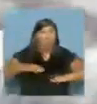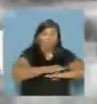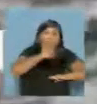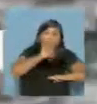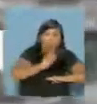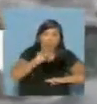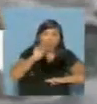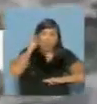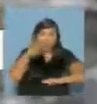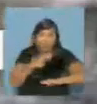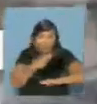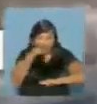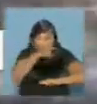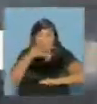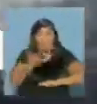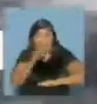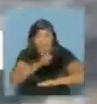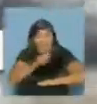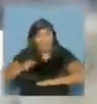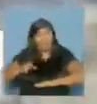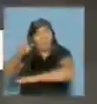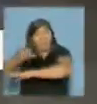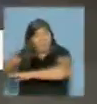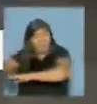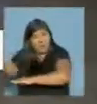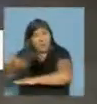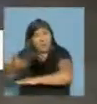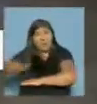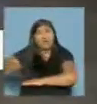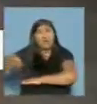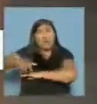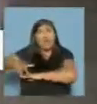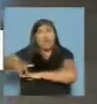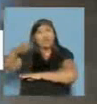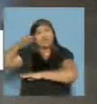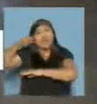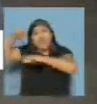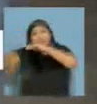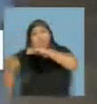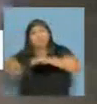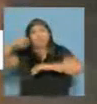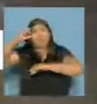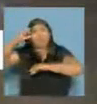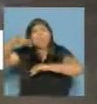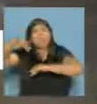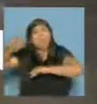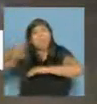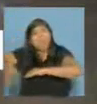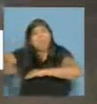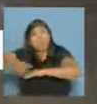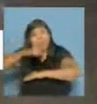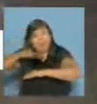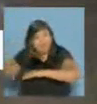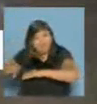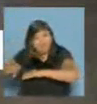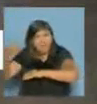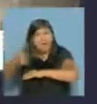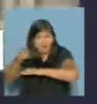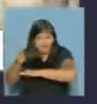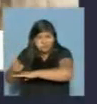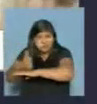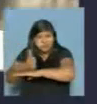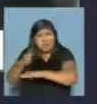están quemando tierras que pertenecen a la compañía azucarera, o sea que están realmente en un momento bastante duro, con mucha gente